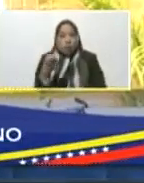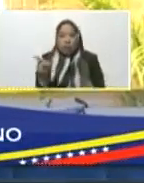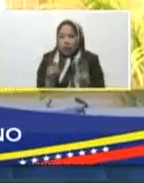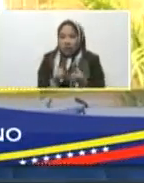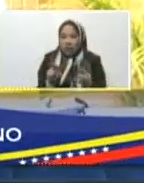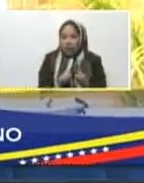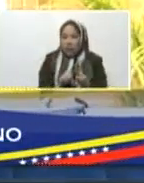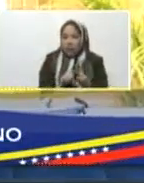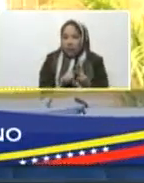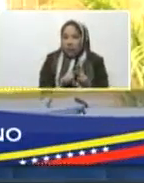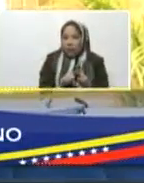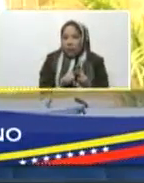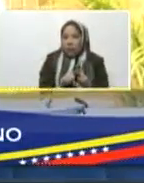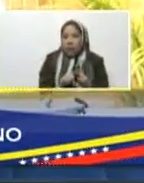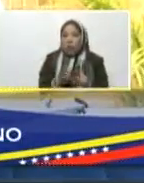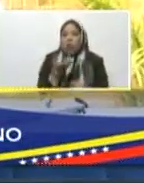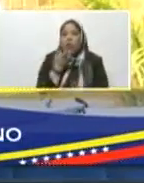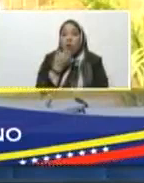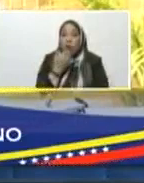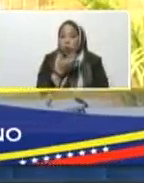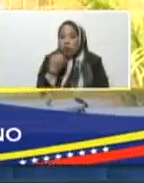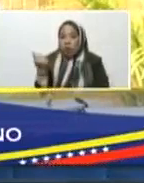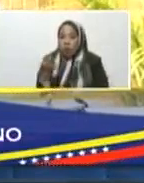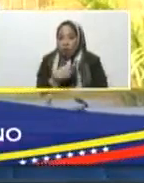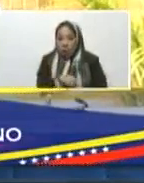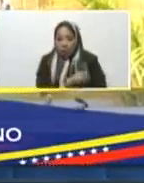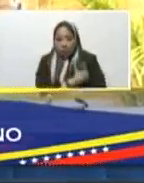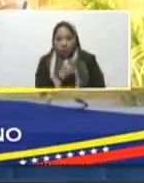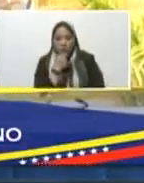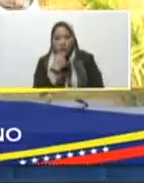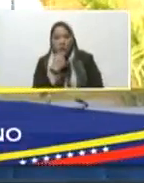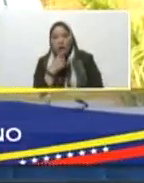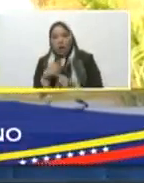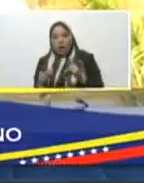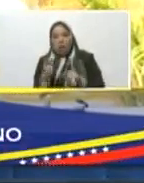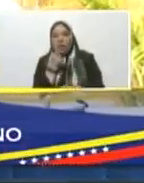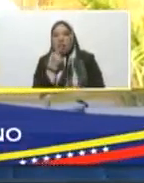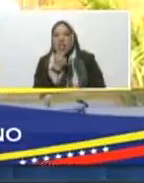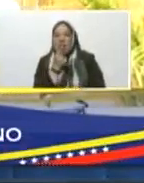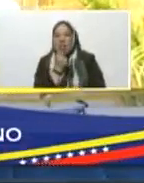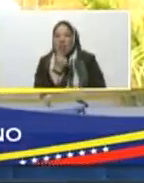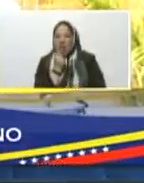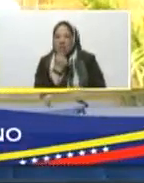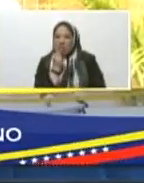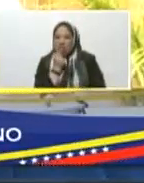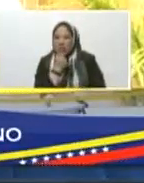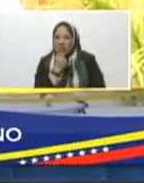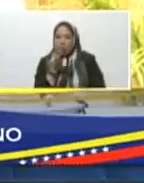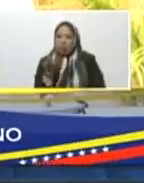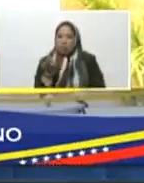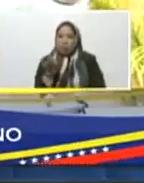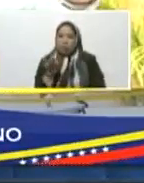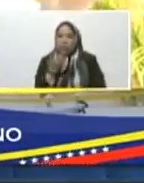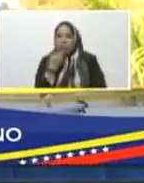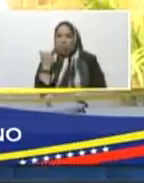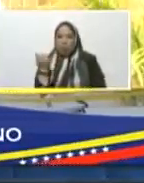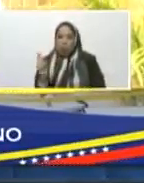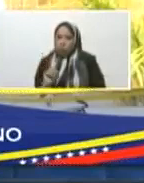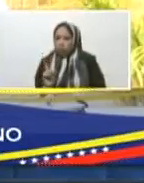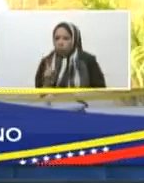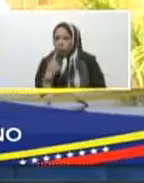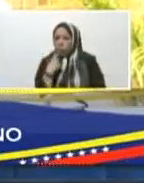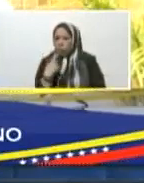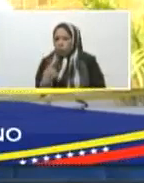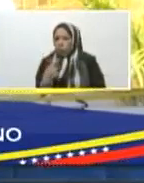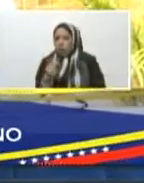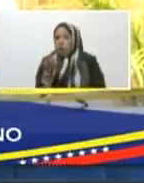APP, pero es mejor en español. Ven APP, en inglés mejor no lo diga,